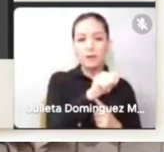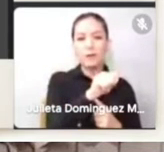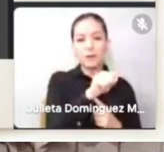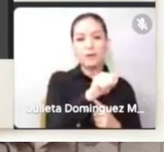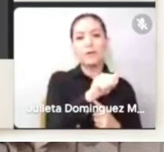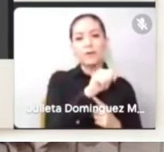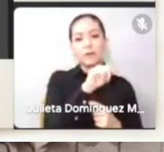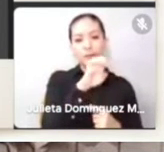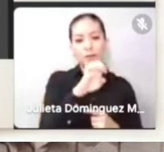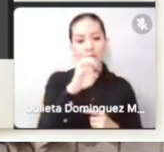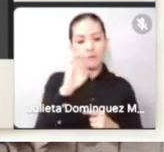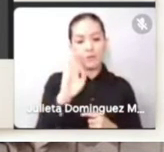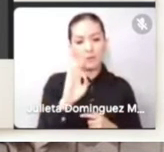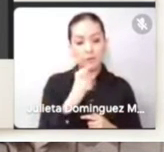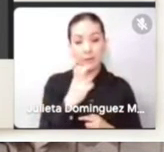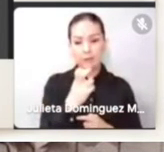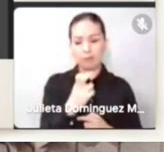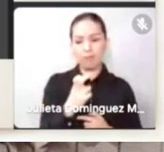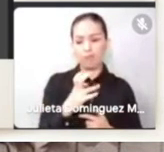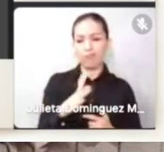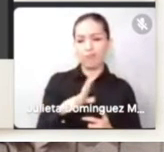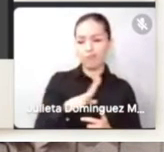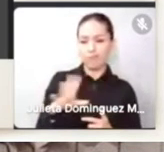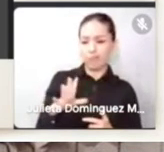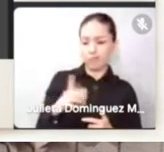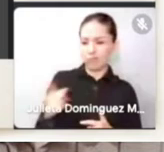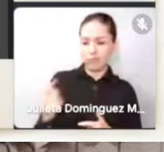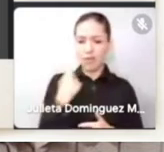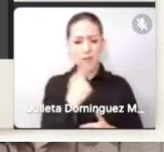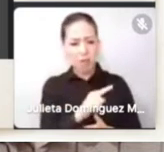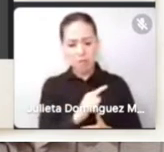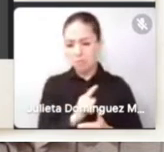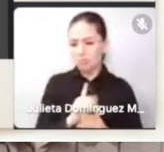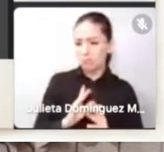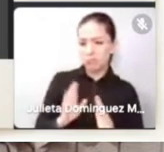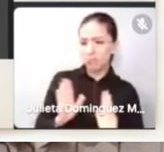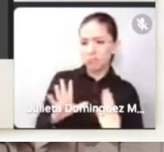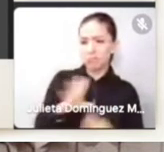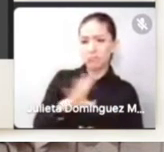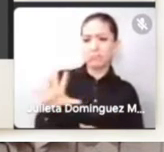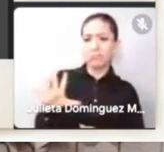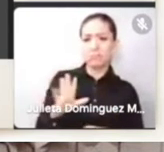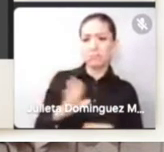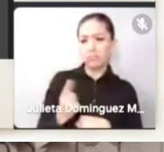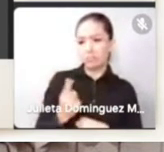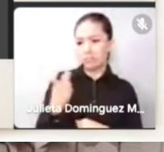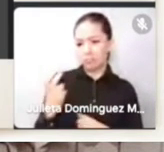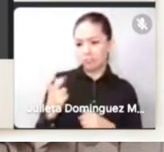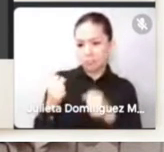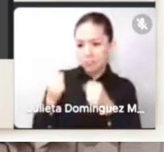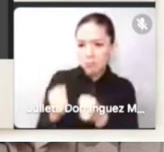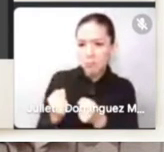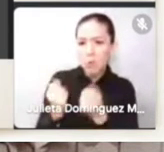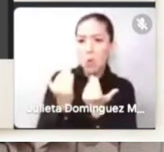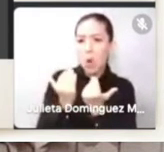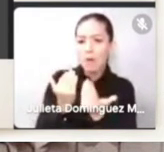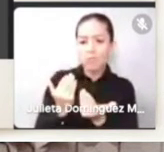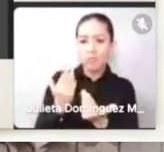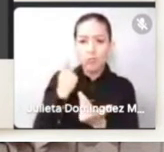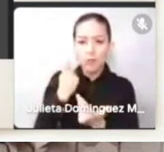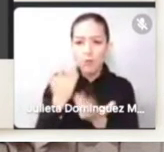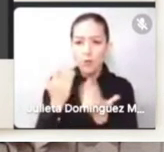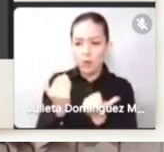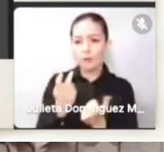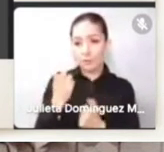Federación desechó la queja interpuesta ante la autoridad fiscalizadora en mención. Aunado a ello, para que la violación invocada